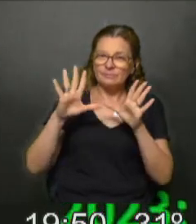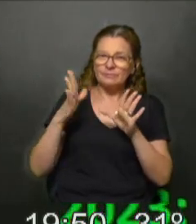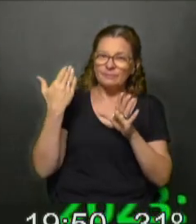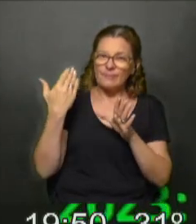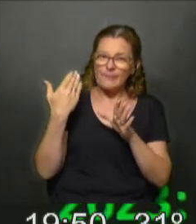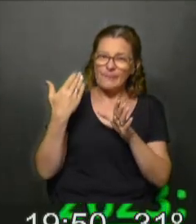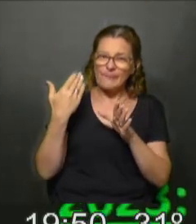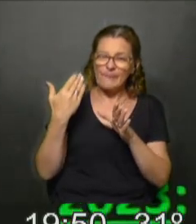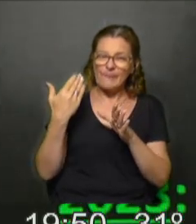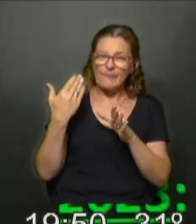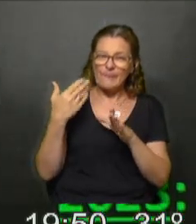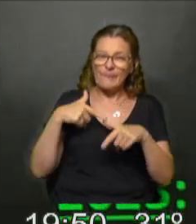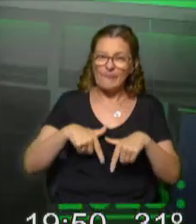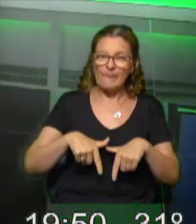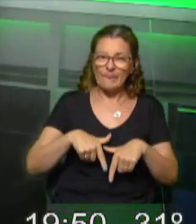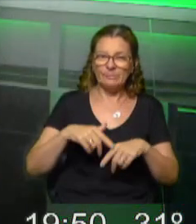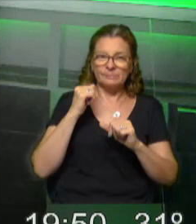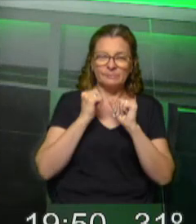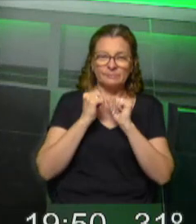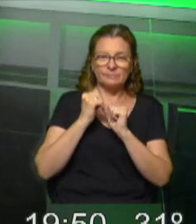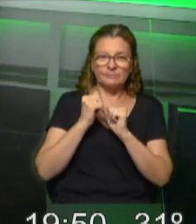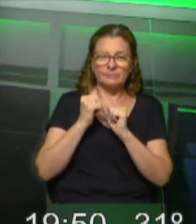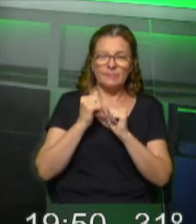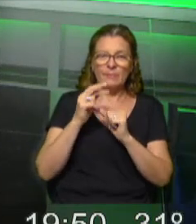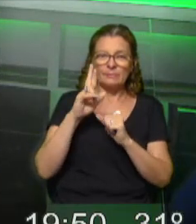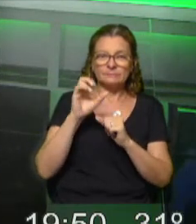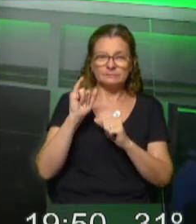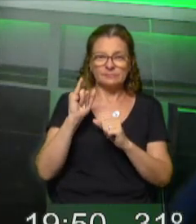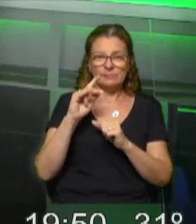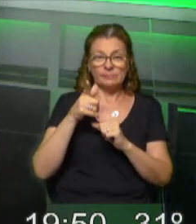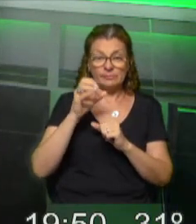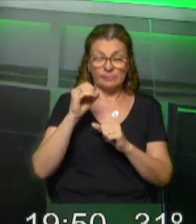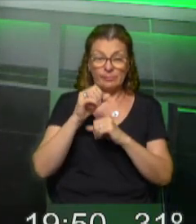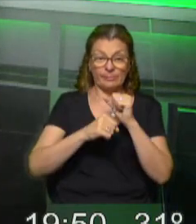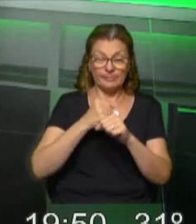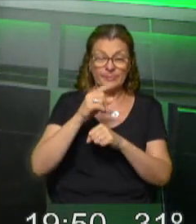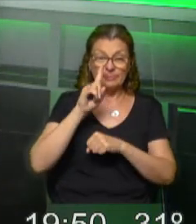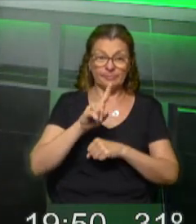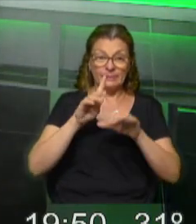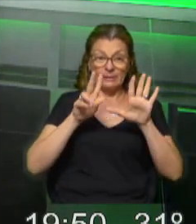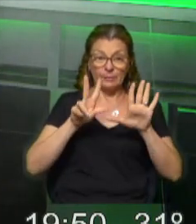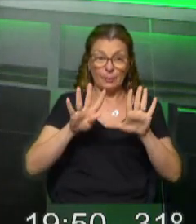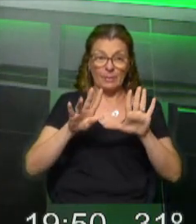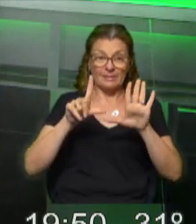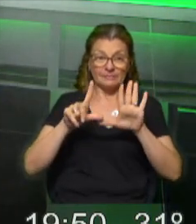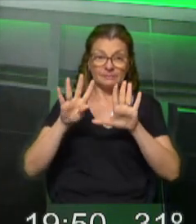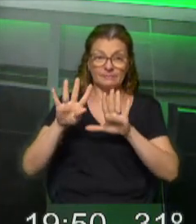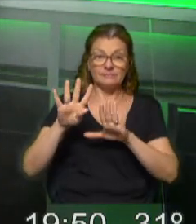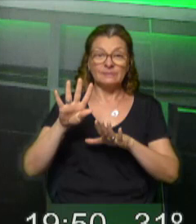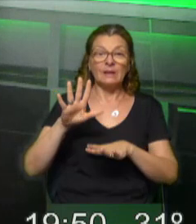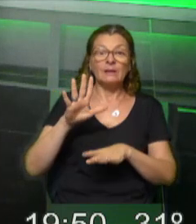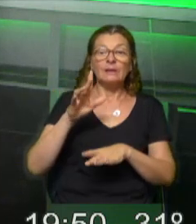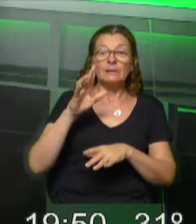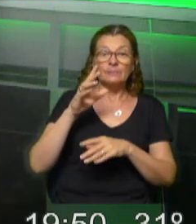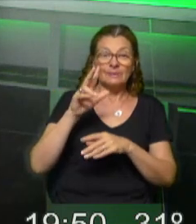tarifas que hizo el ministro de economía sí Celestino Rodrigo en el año 65 es una inflación de 335 por Sí